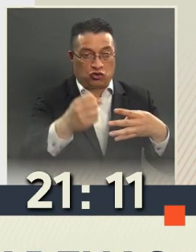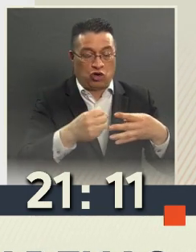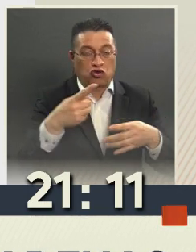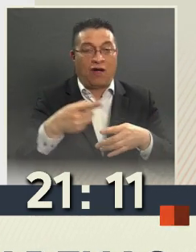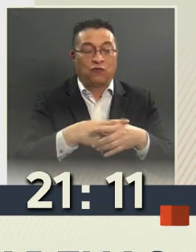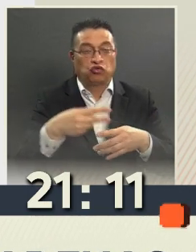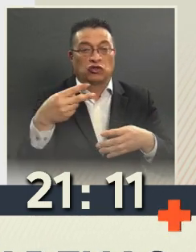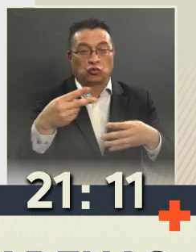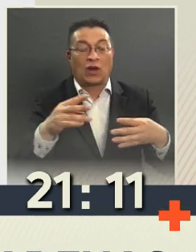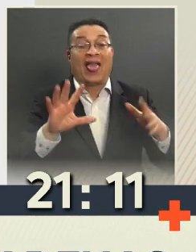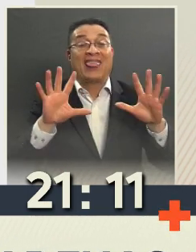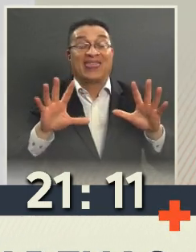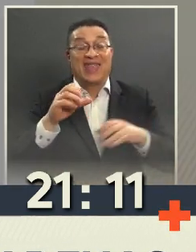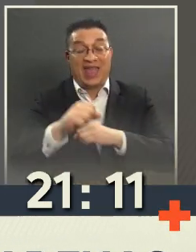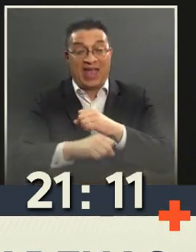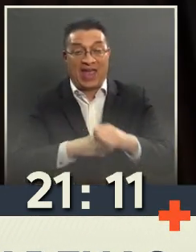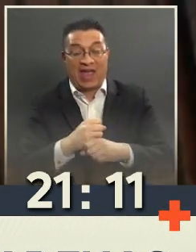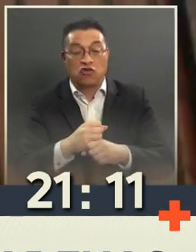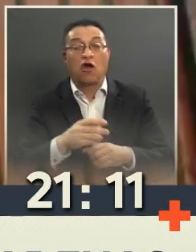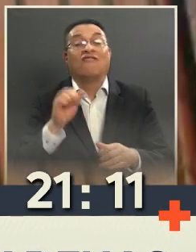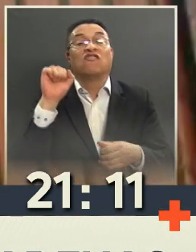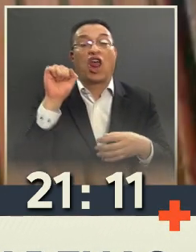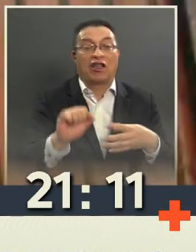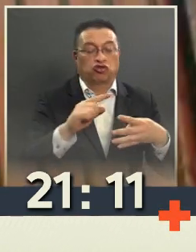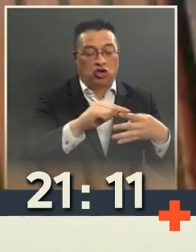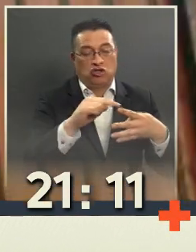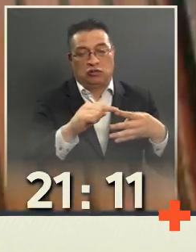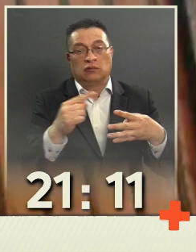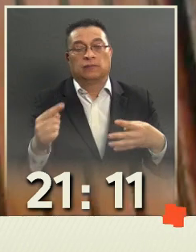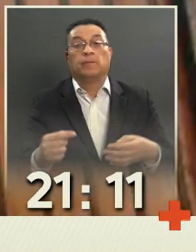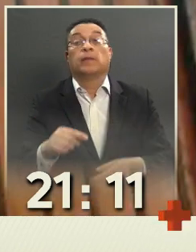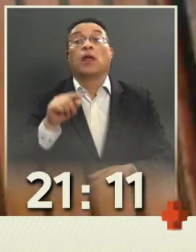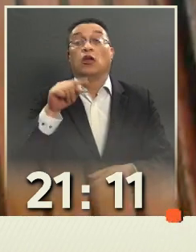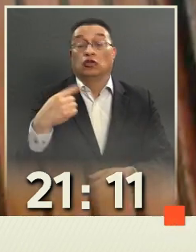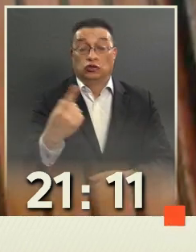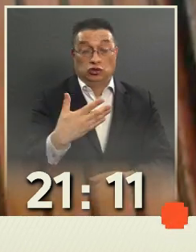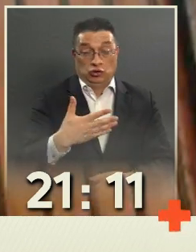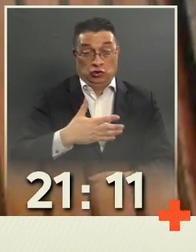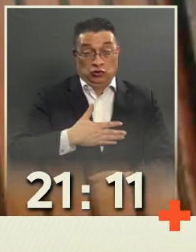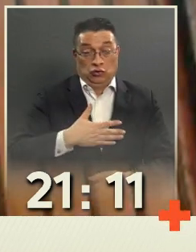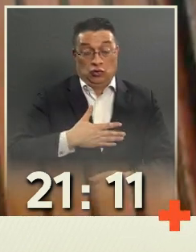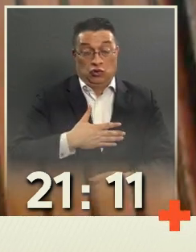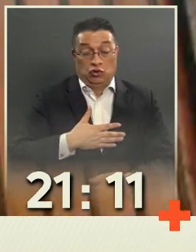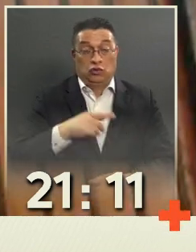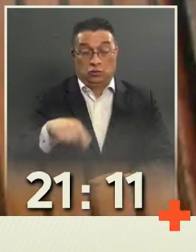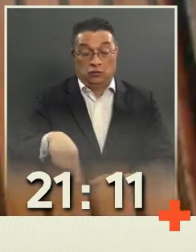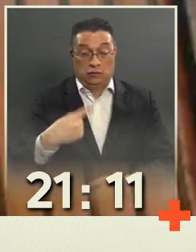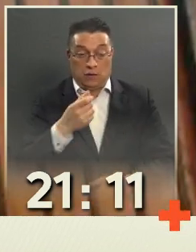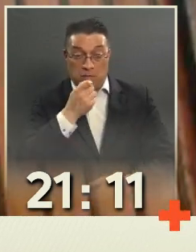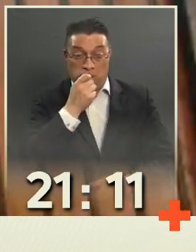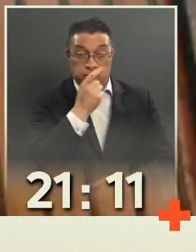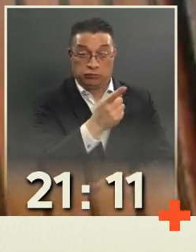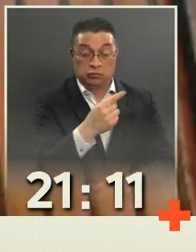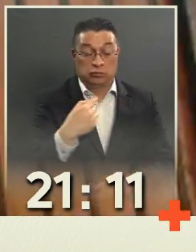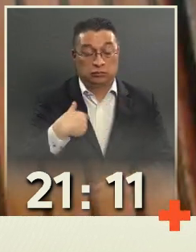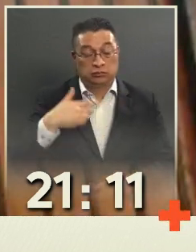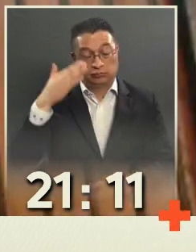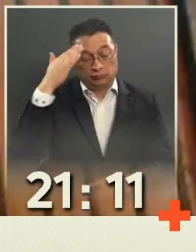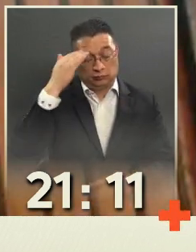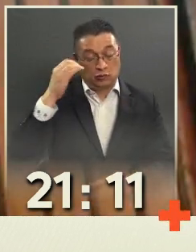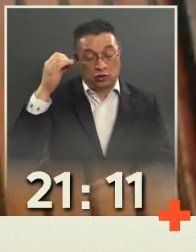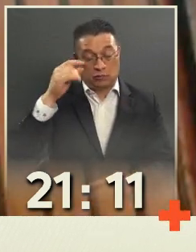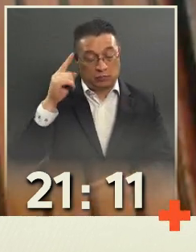y 10 por el delito de violación. Lo que a nosotros como parte querellante nos parece una